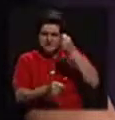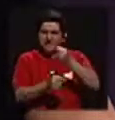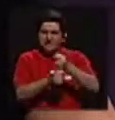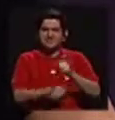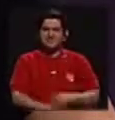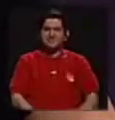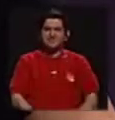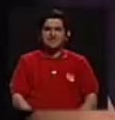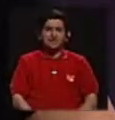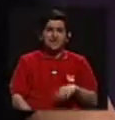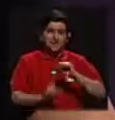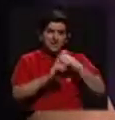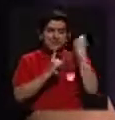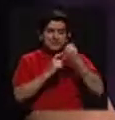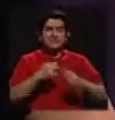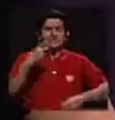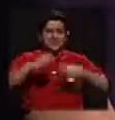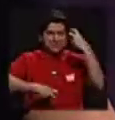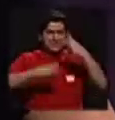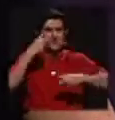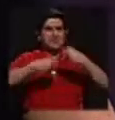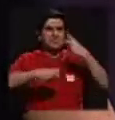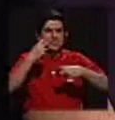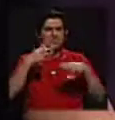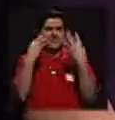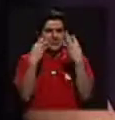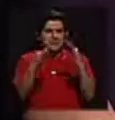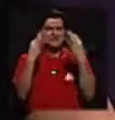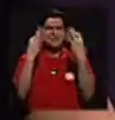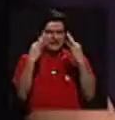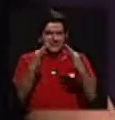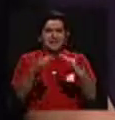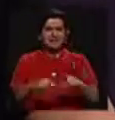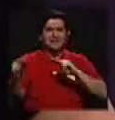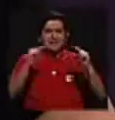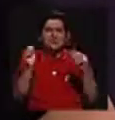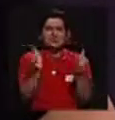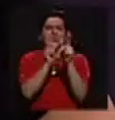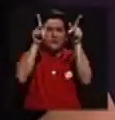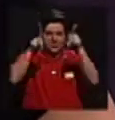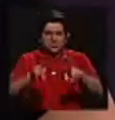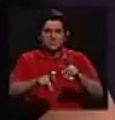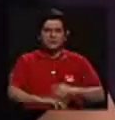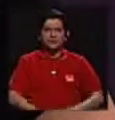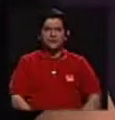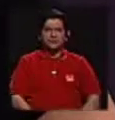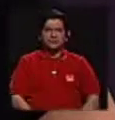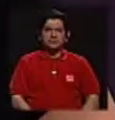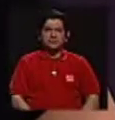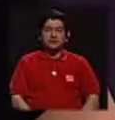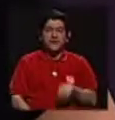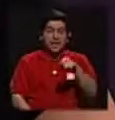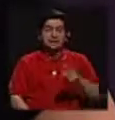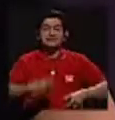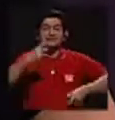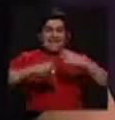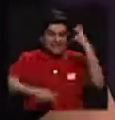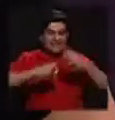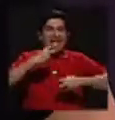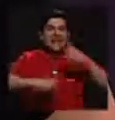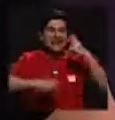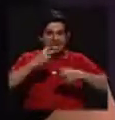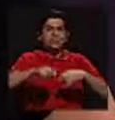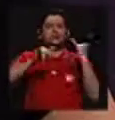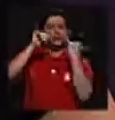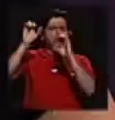este grave delito que se trata de la trata de personas. Es un delito y